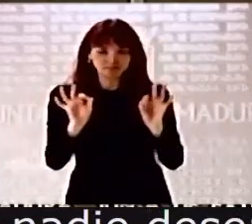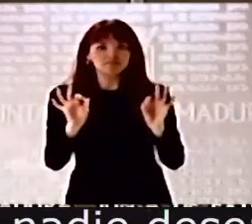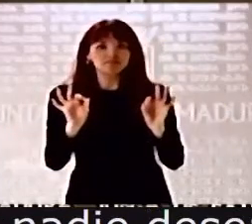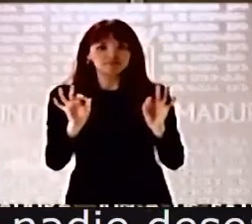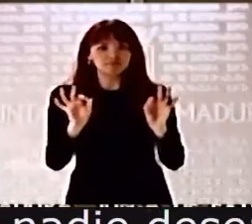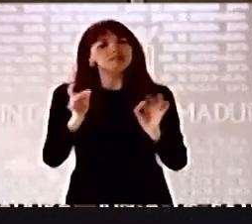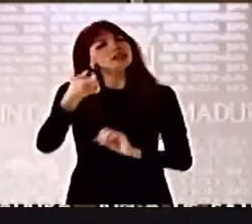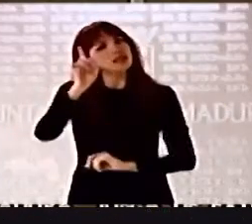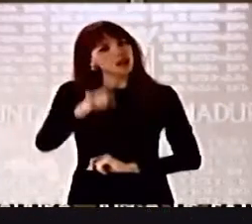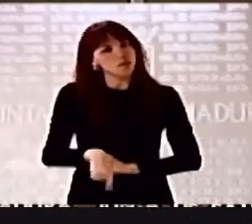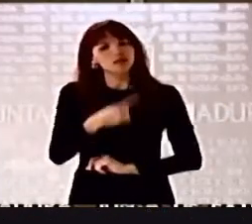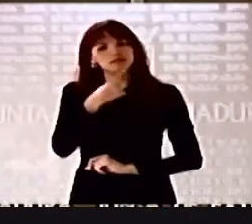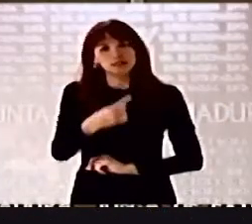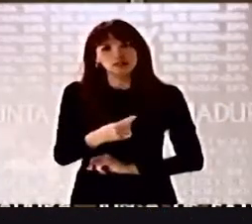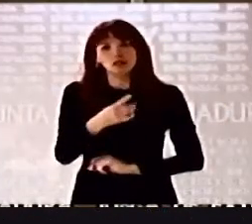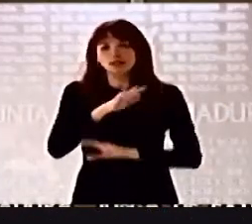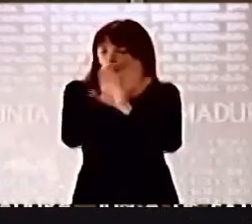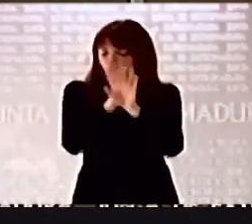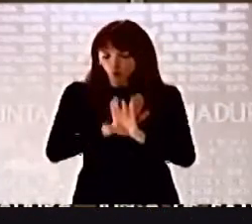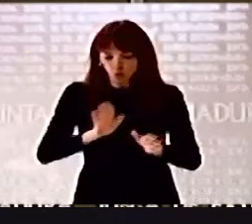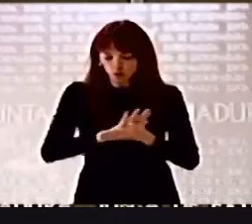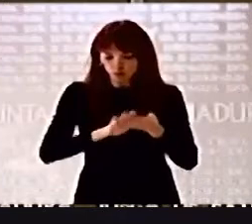Y digo también, y por último,